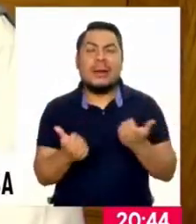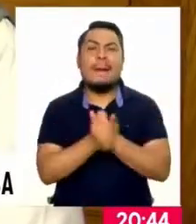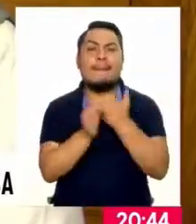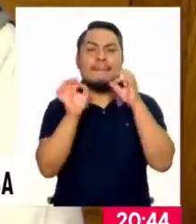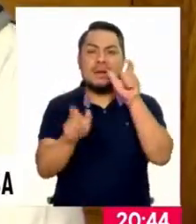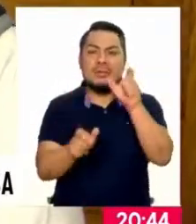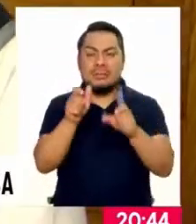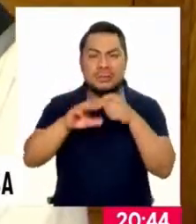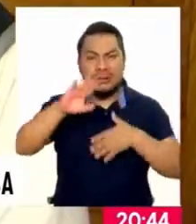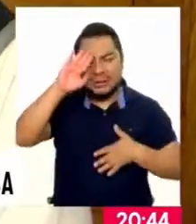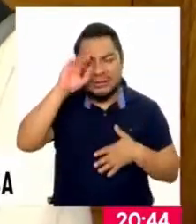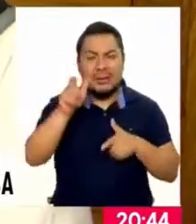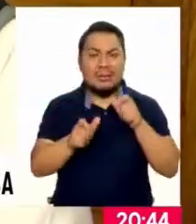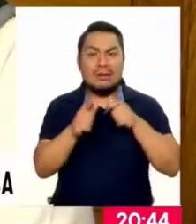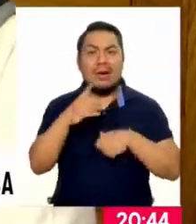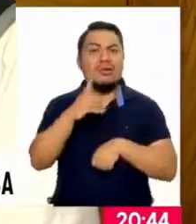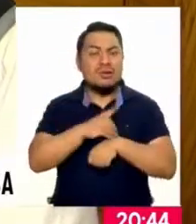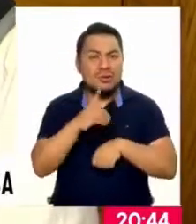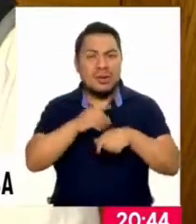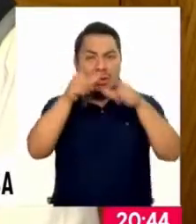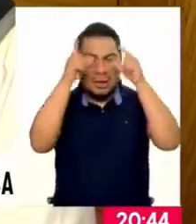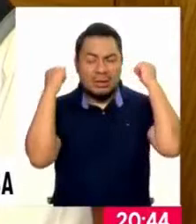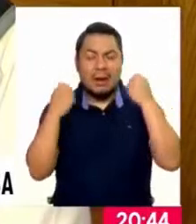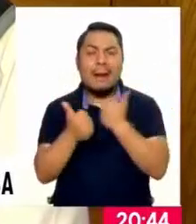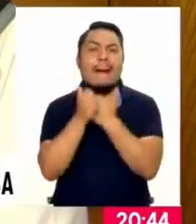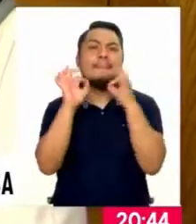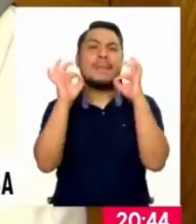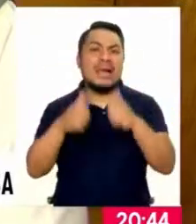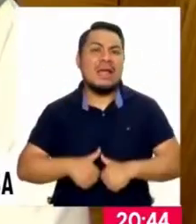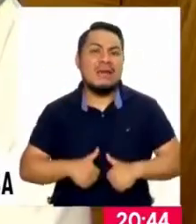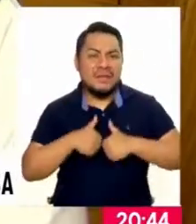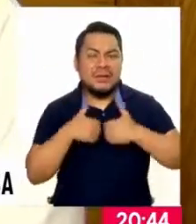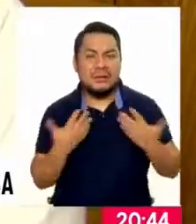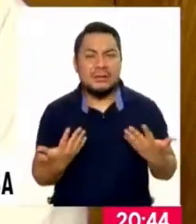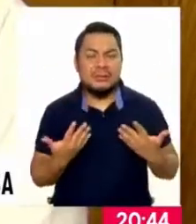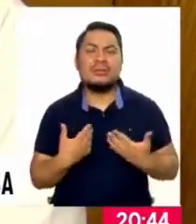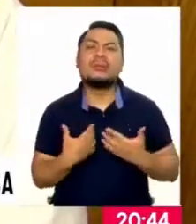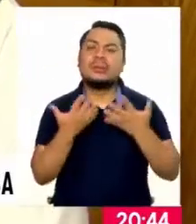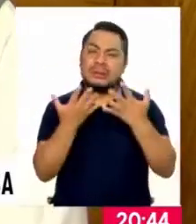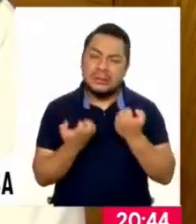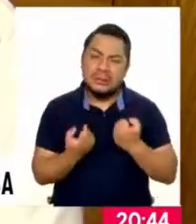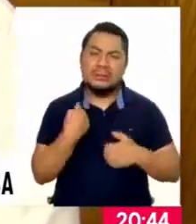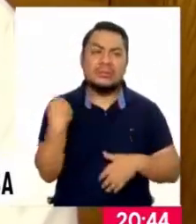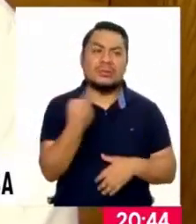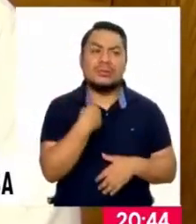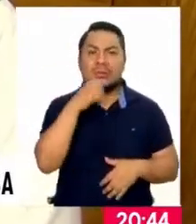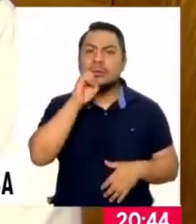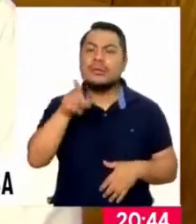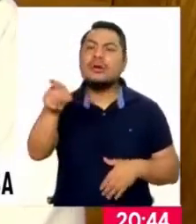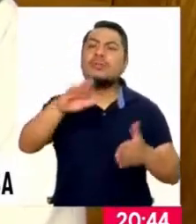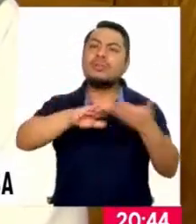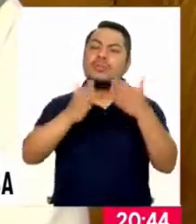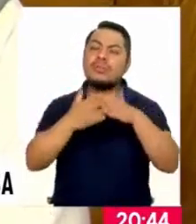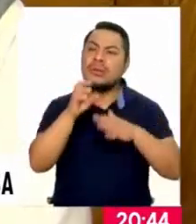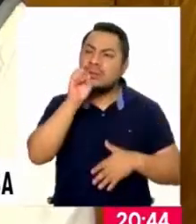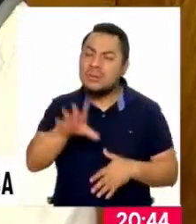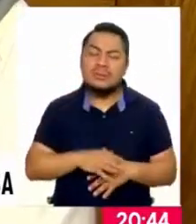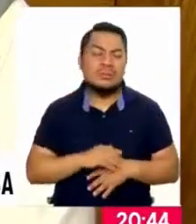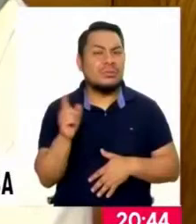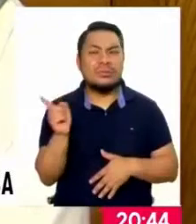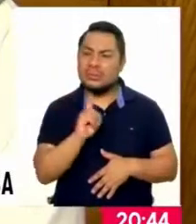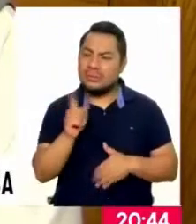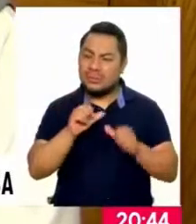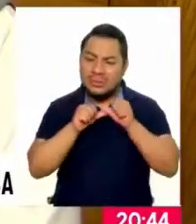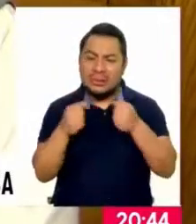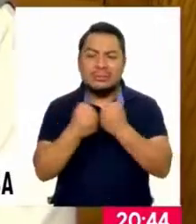nuestros pacientes y de nuestro personal de salud Así que queremos nosotros decir a la población que no